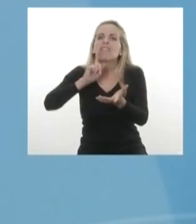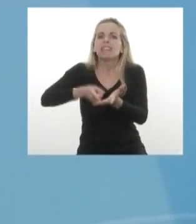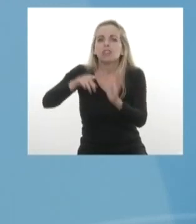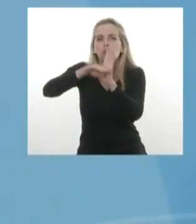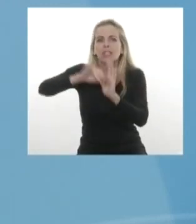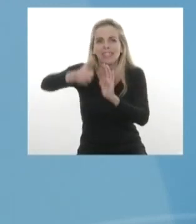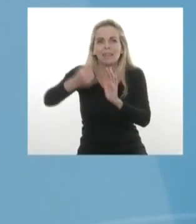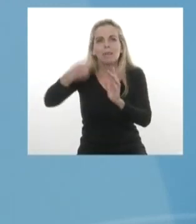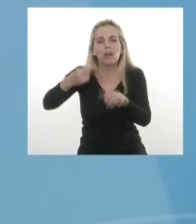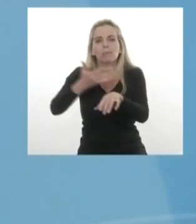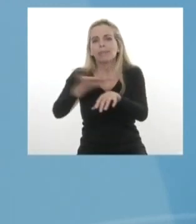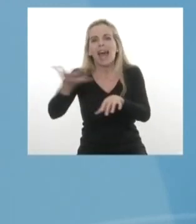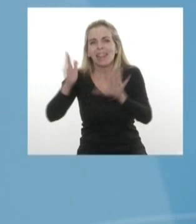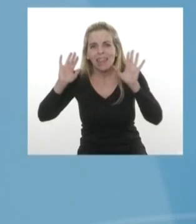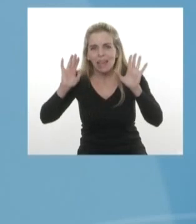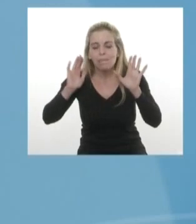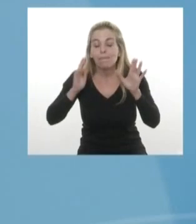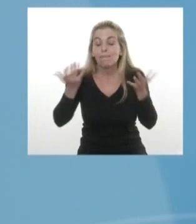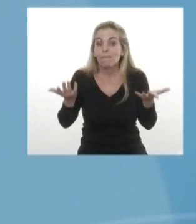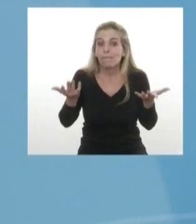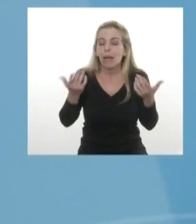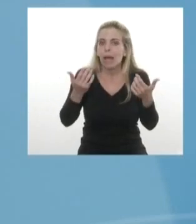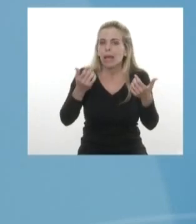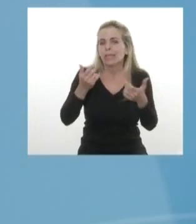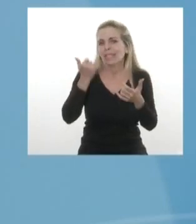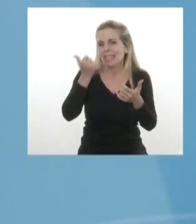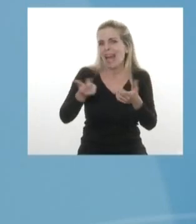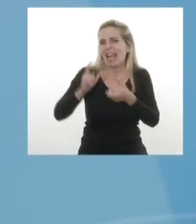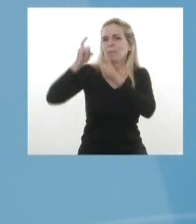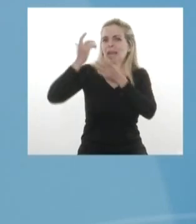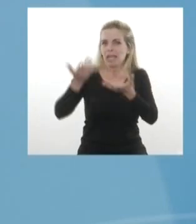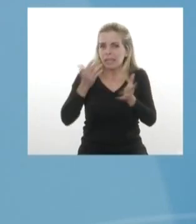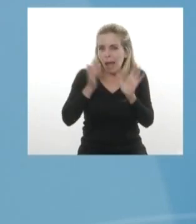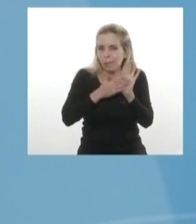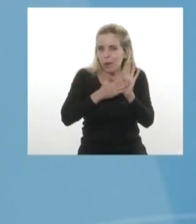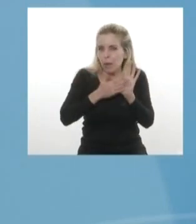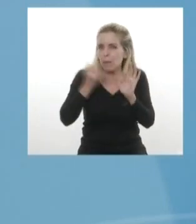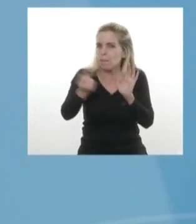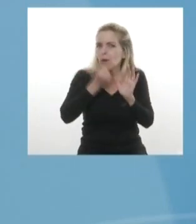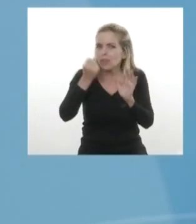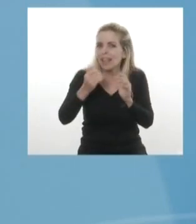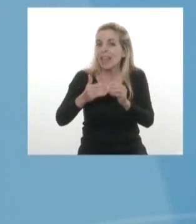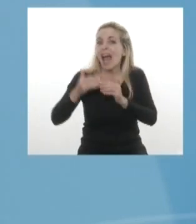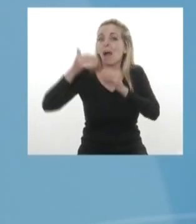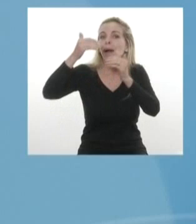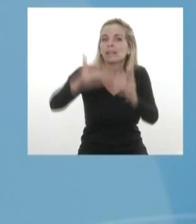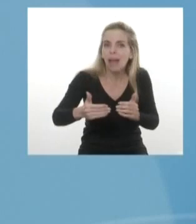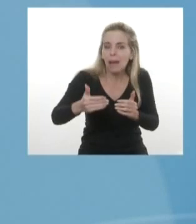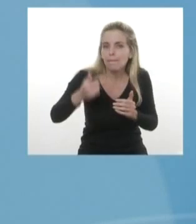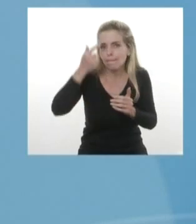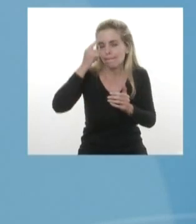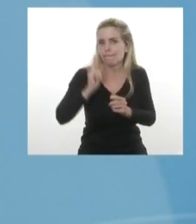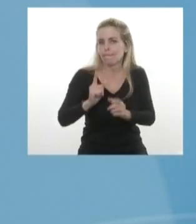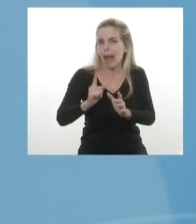tardía, cuando la experiencia indica justamente que es decisivo anticiparse a la expansión de